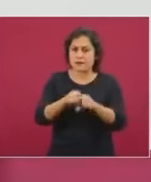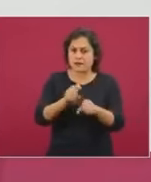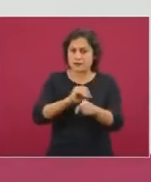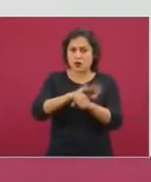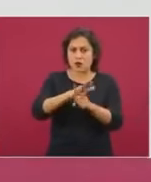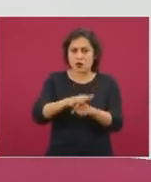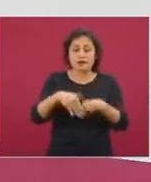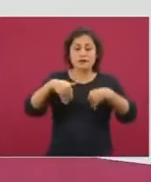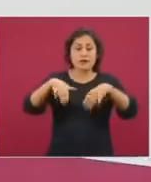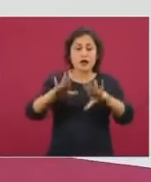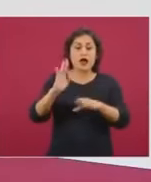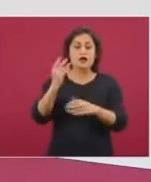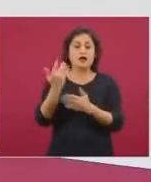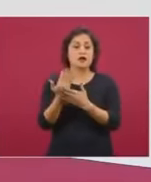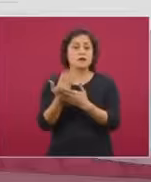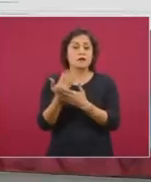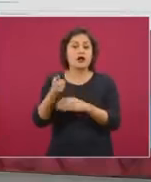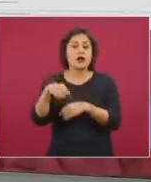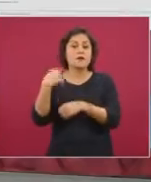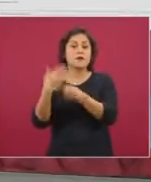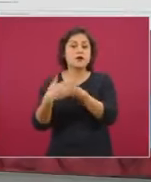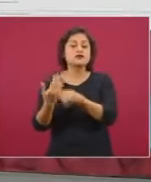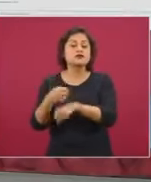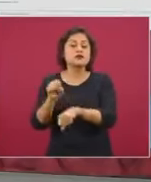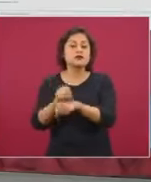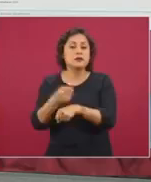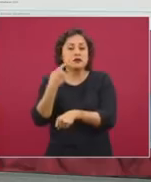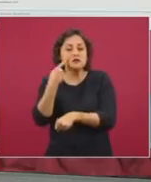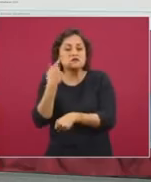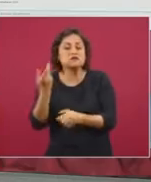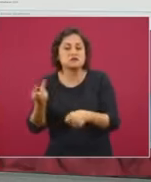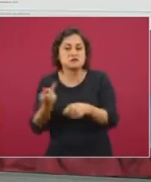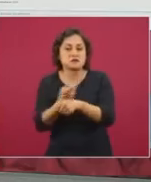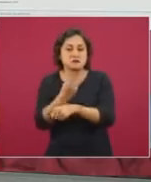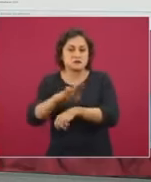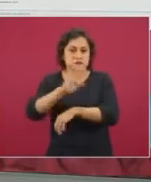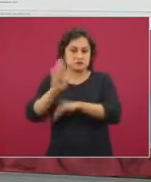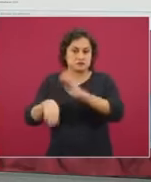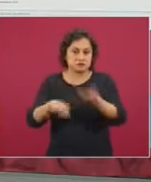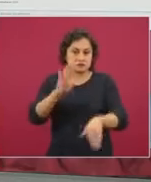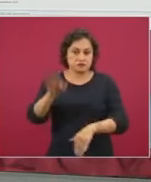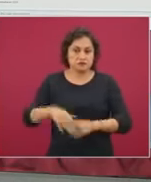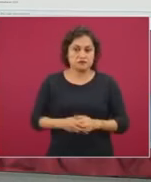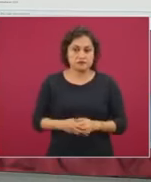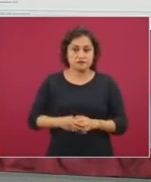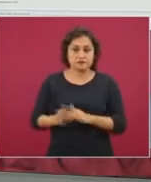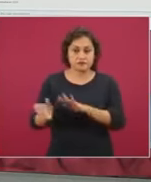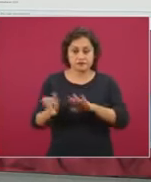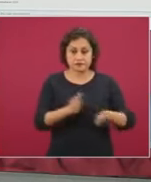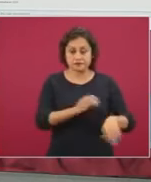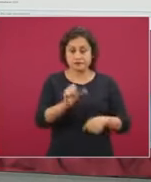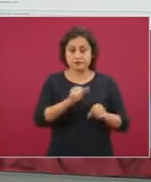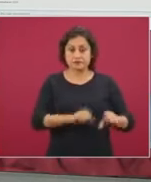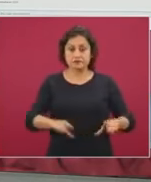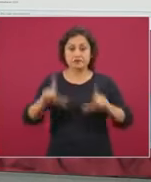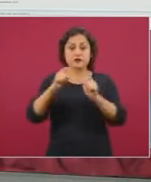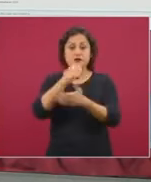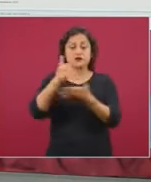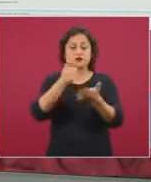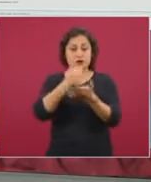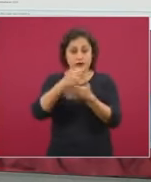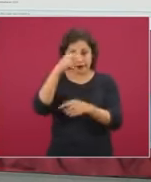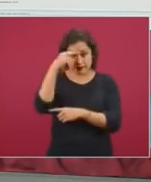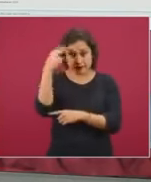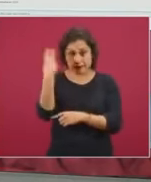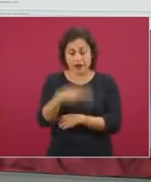en las próximas semanas en el exceso de mortalidad. La siguiente. En el caso de Ciudad de México,